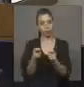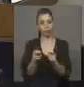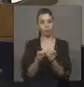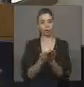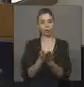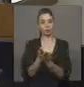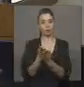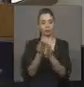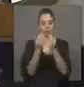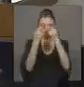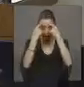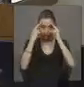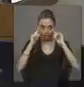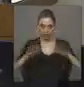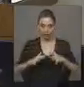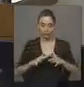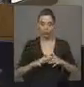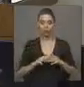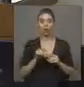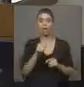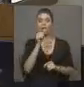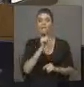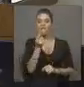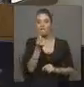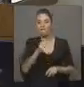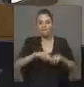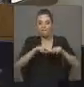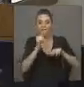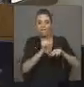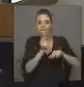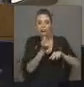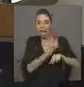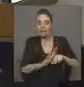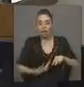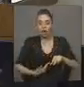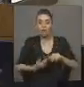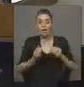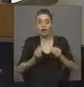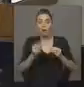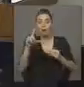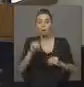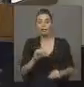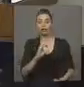iniciar un esfuerzo de reducción del déficit fiscal a razón de un